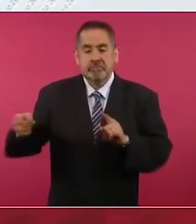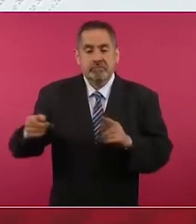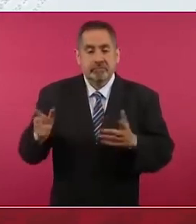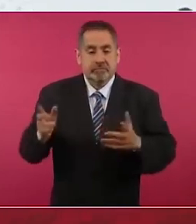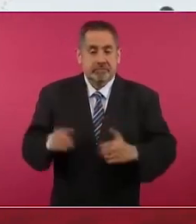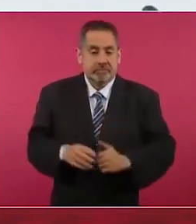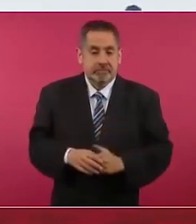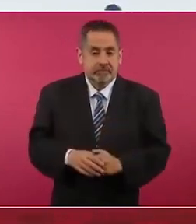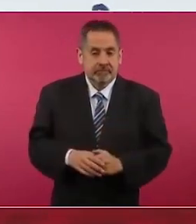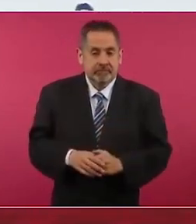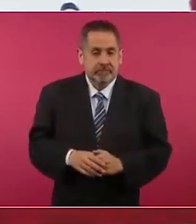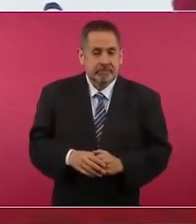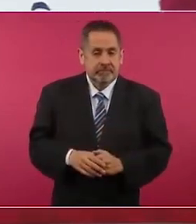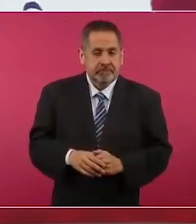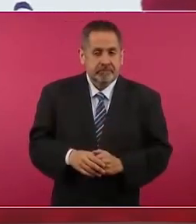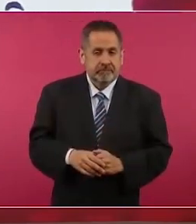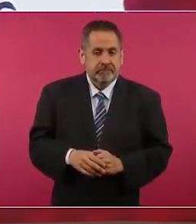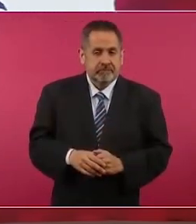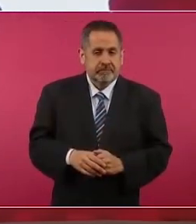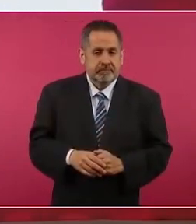pero